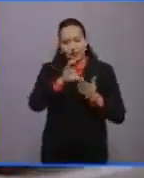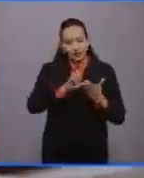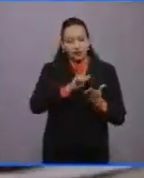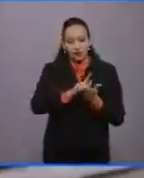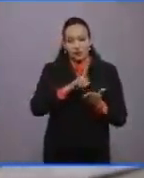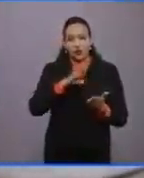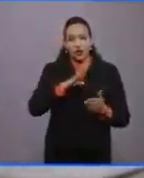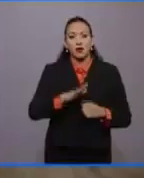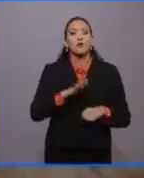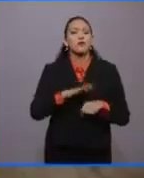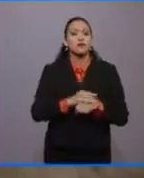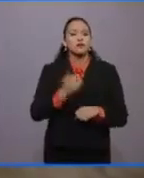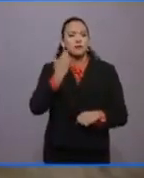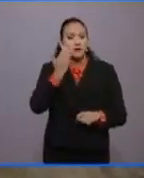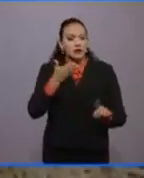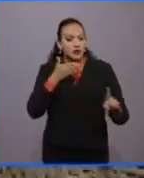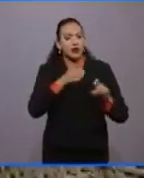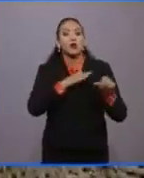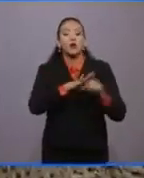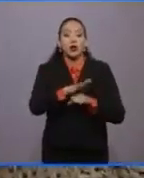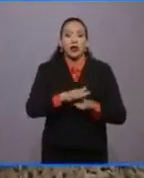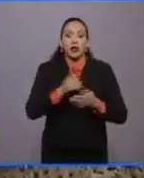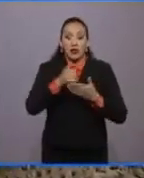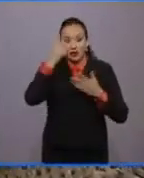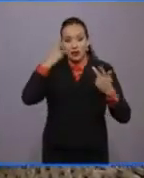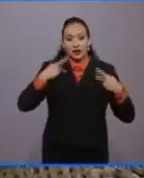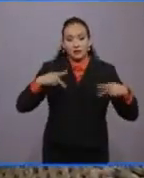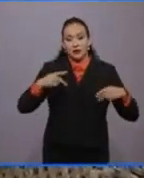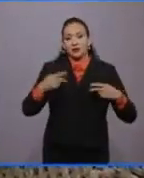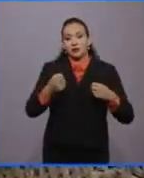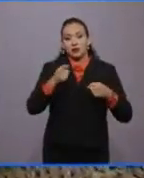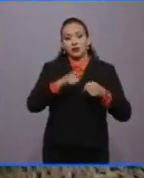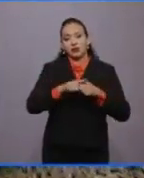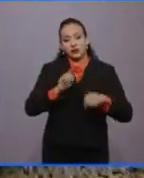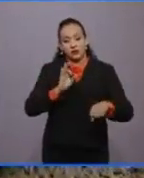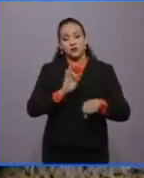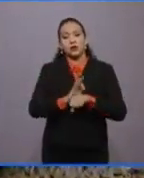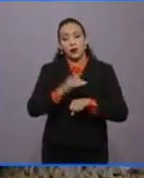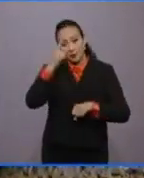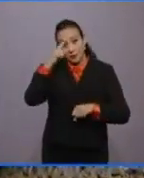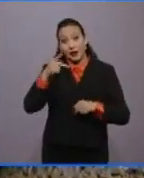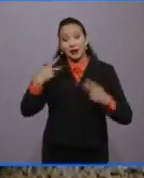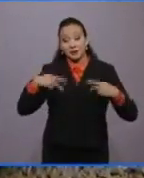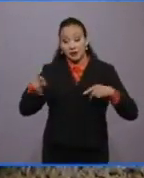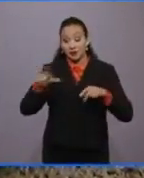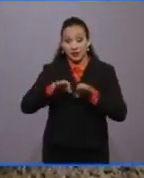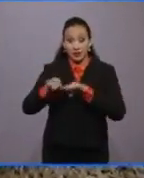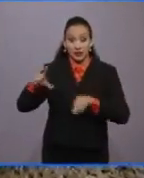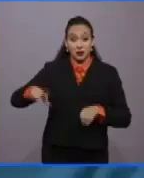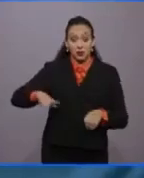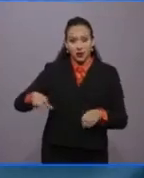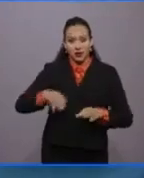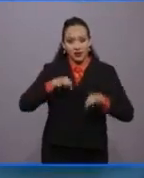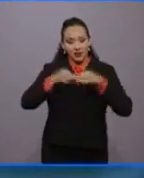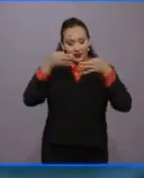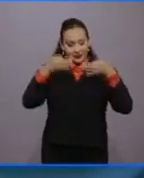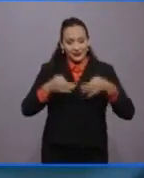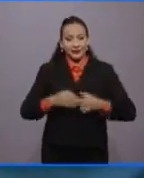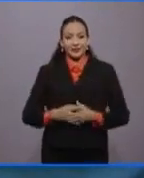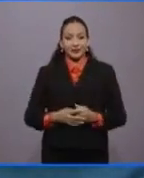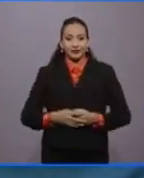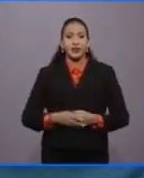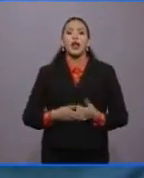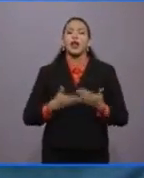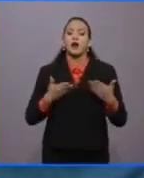constitucional, pues busca preservar el interés de la sociedad para garantizar un adecuado servicio público. Precisó que el hecho de que